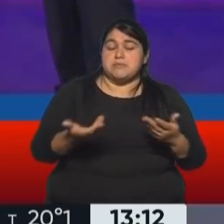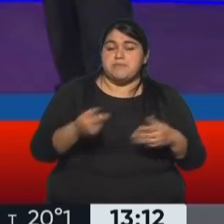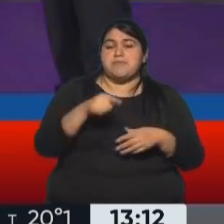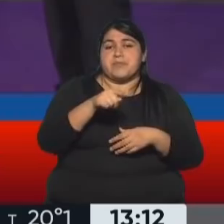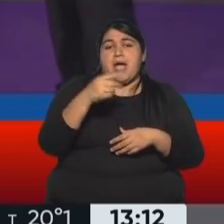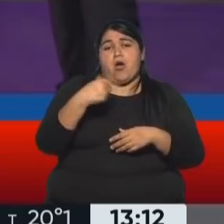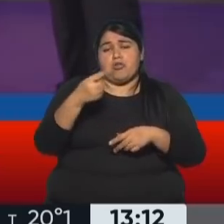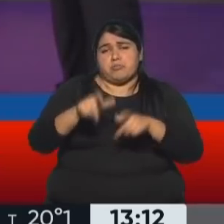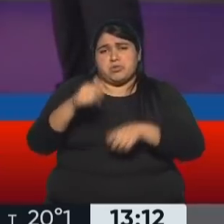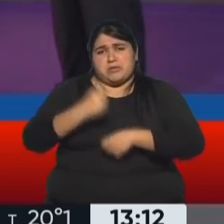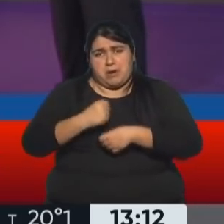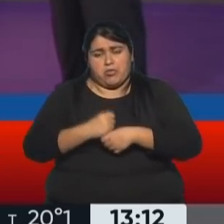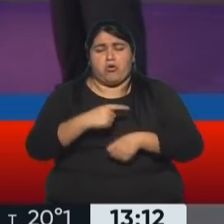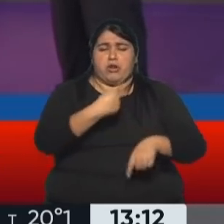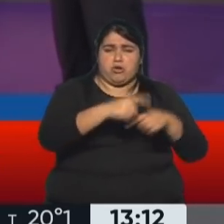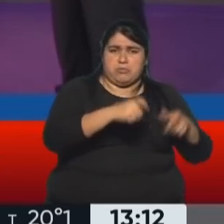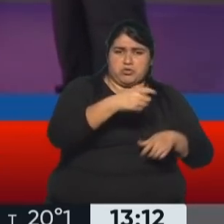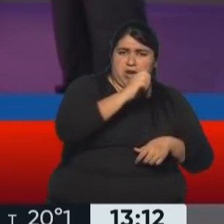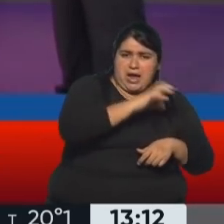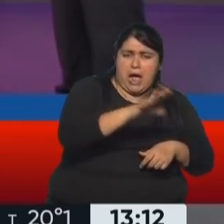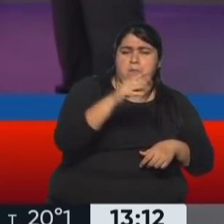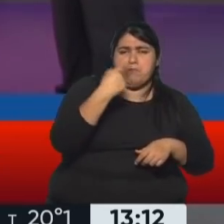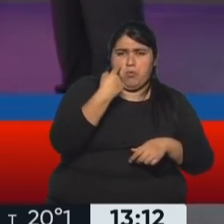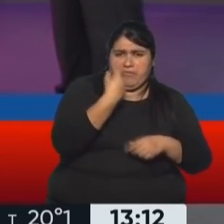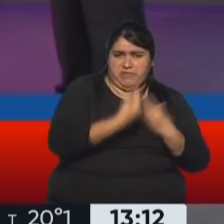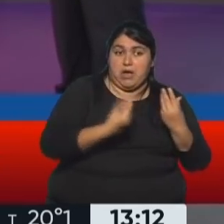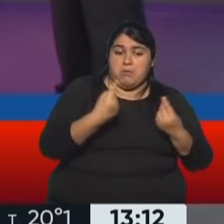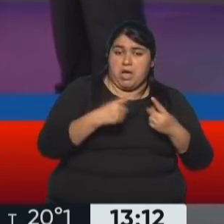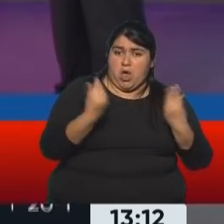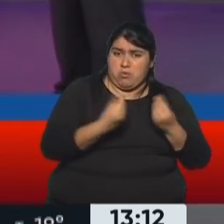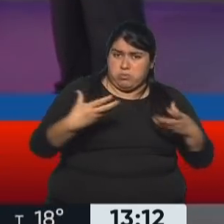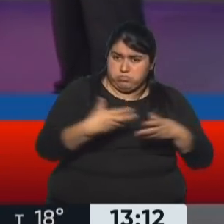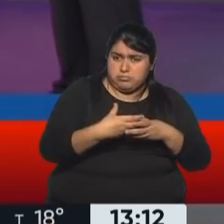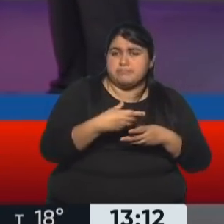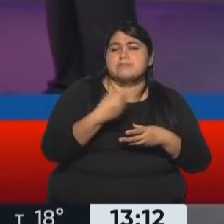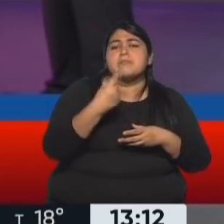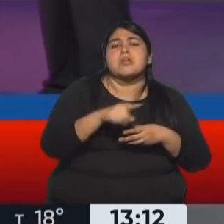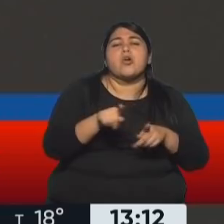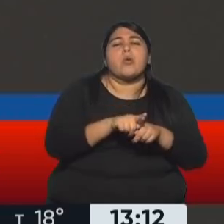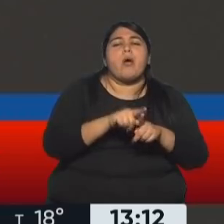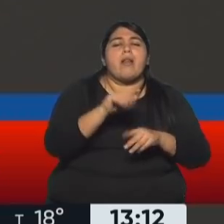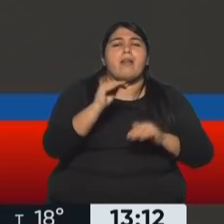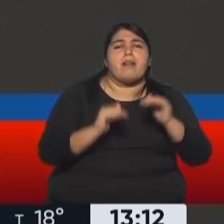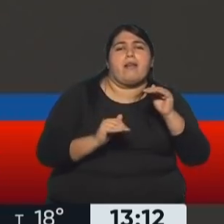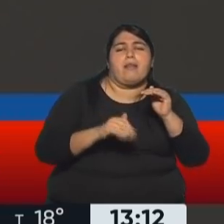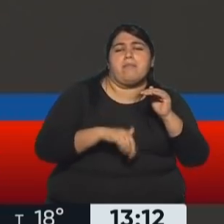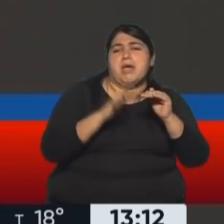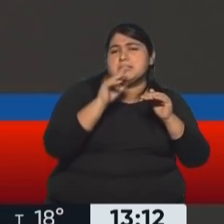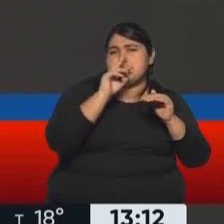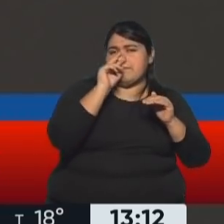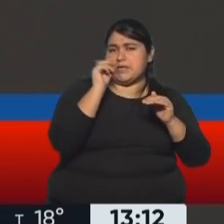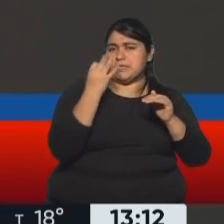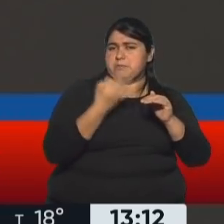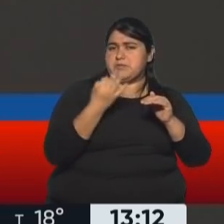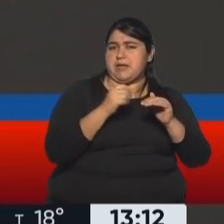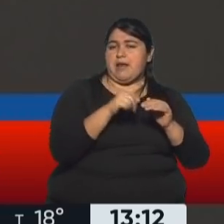hay obreros, hay campesinos, hay muchas personas de clase media y hay muchos integrantes de esta especie de élite burocrática de clase media acomodada de